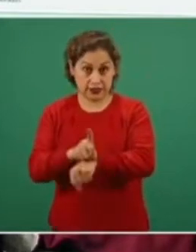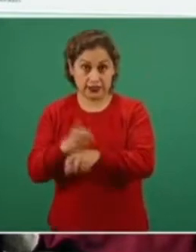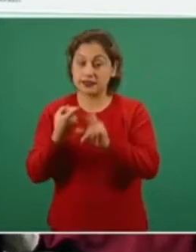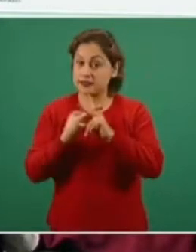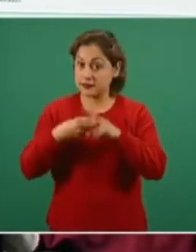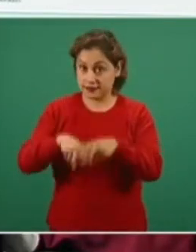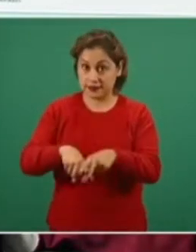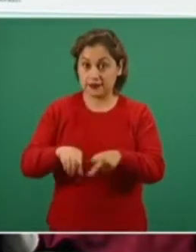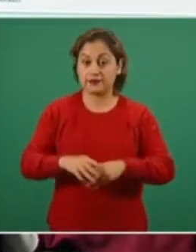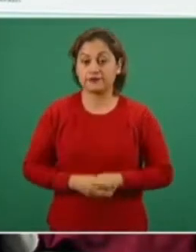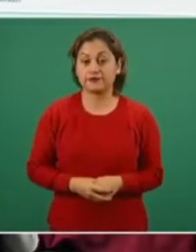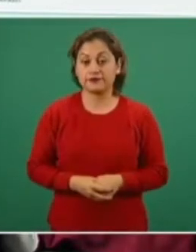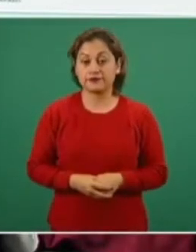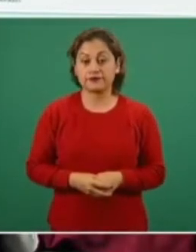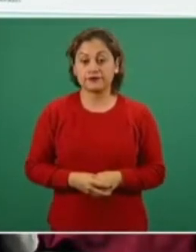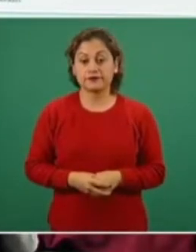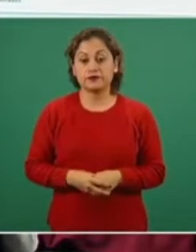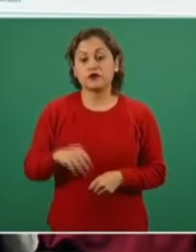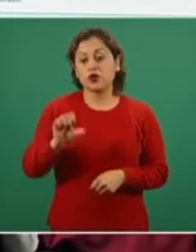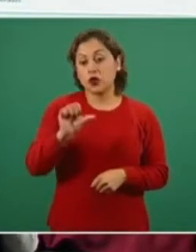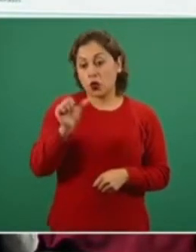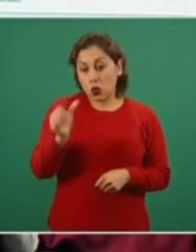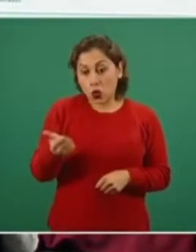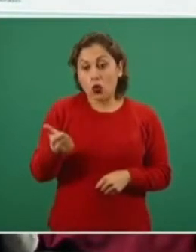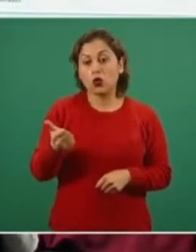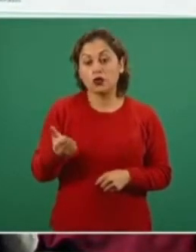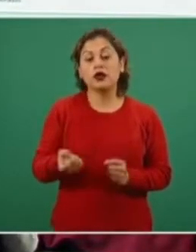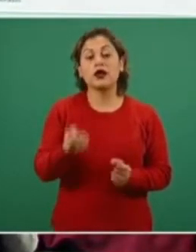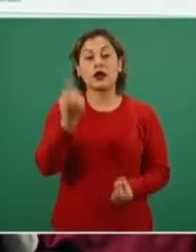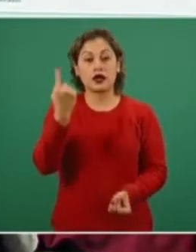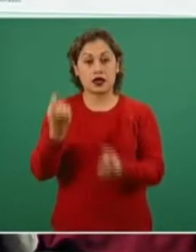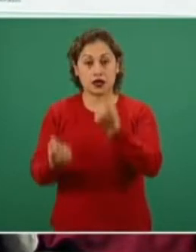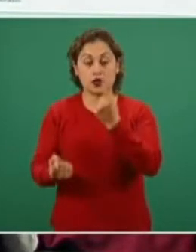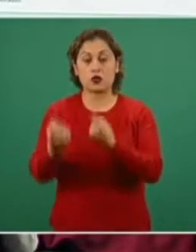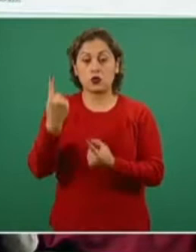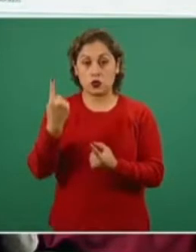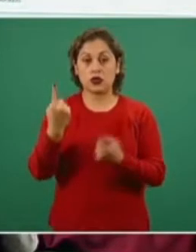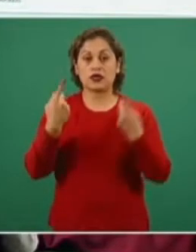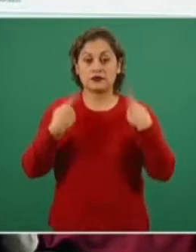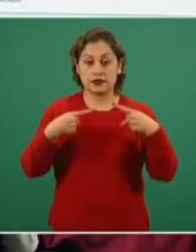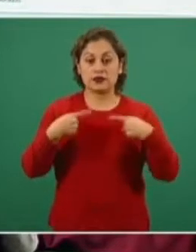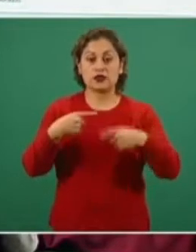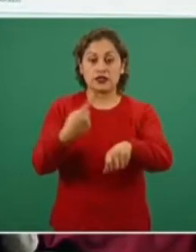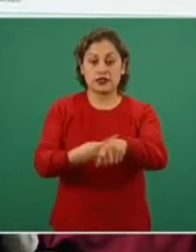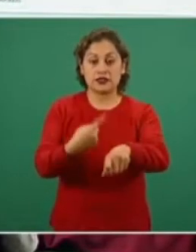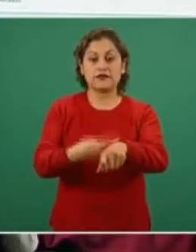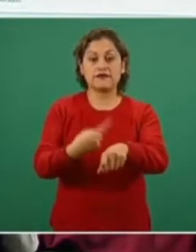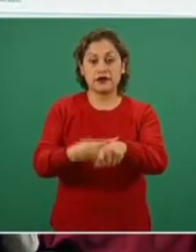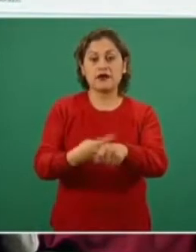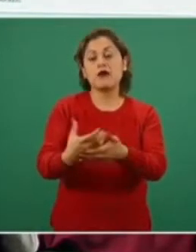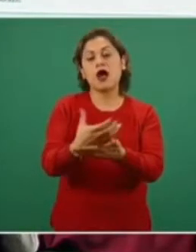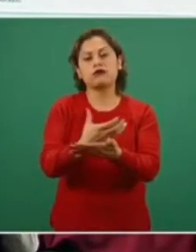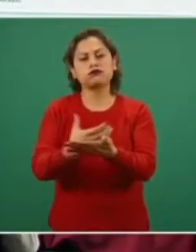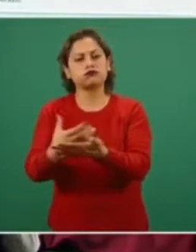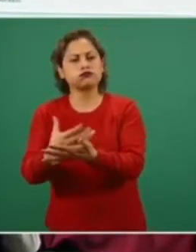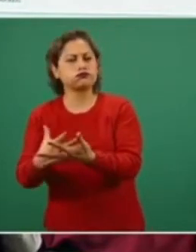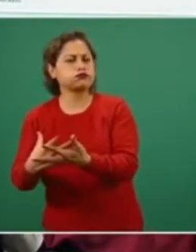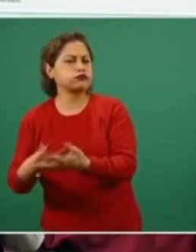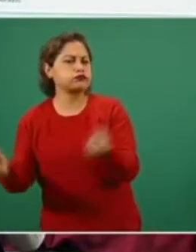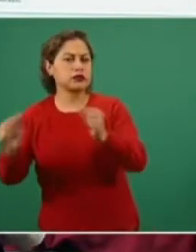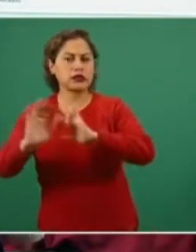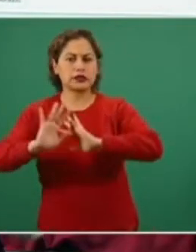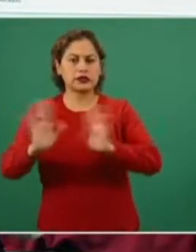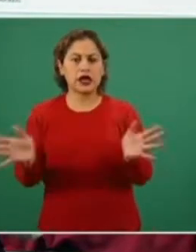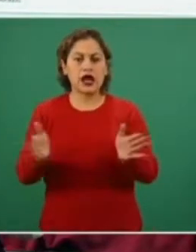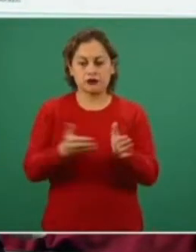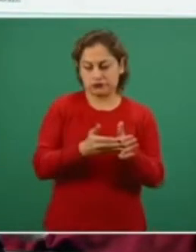otra gráfica lo que va mostrando es aquellos casos que se definen como recuperados, es decir, que son más de